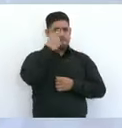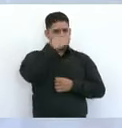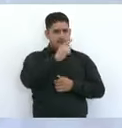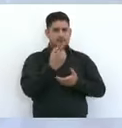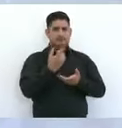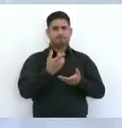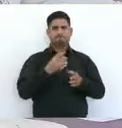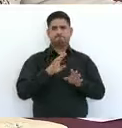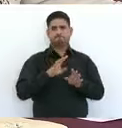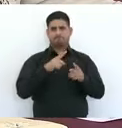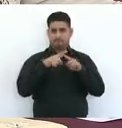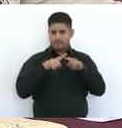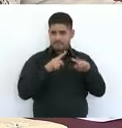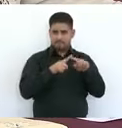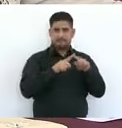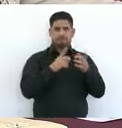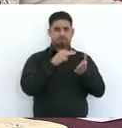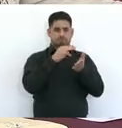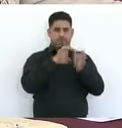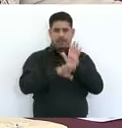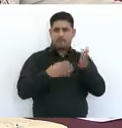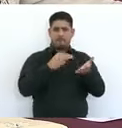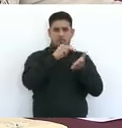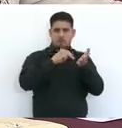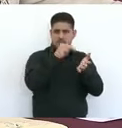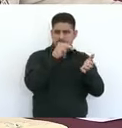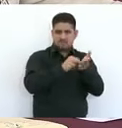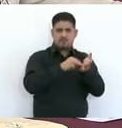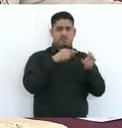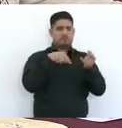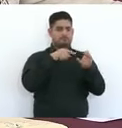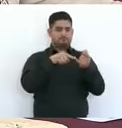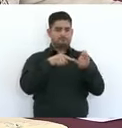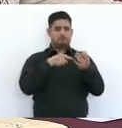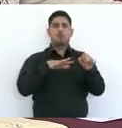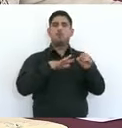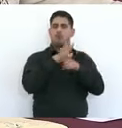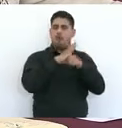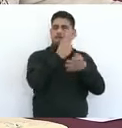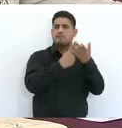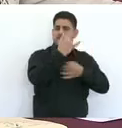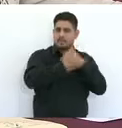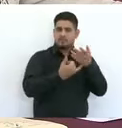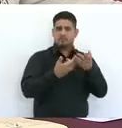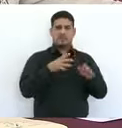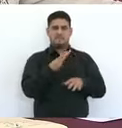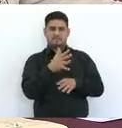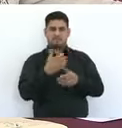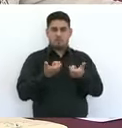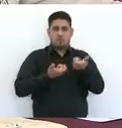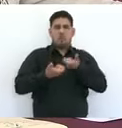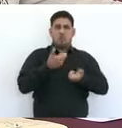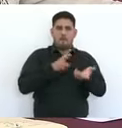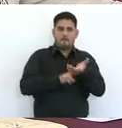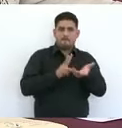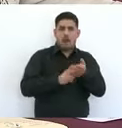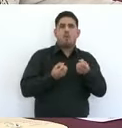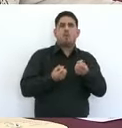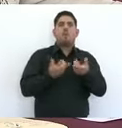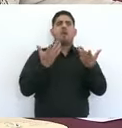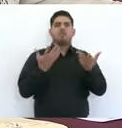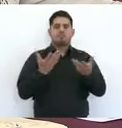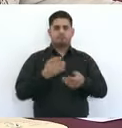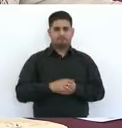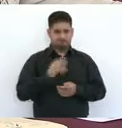municipio, el tipo de proyecto y una inversión estimada. Como podrá ver en su